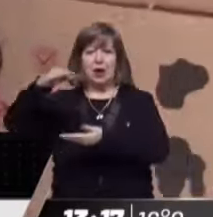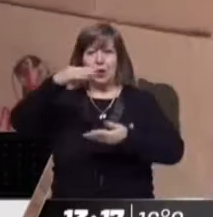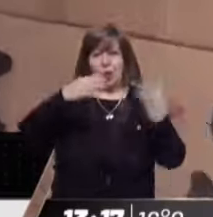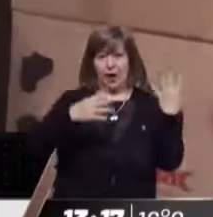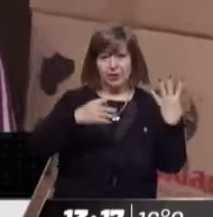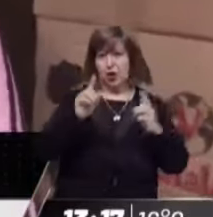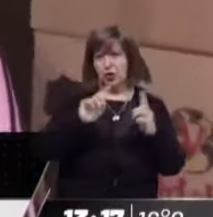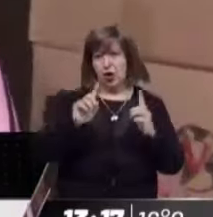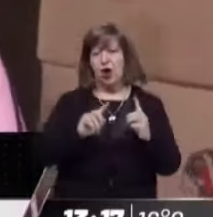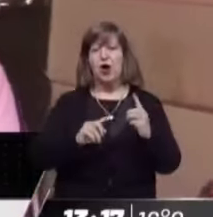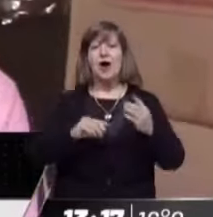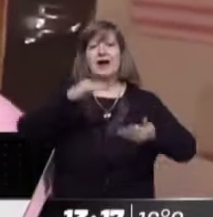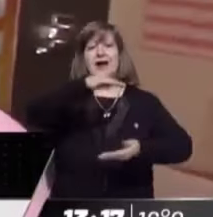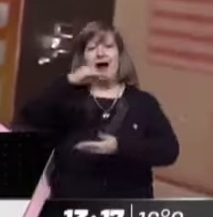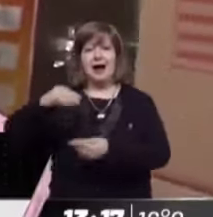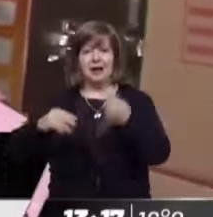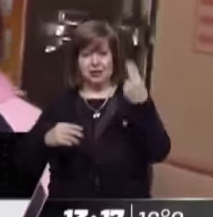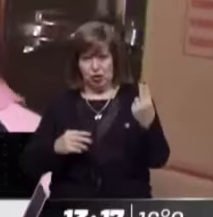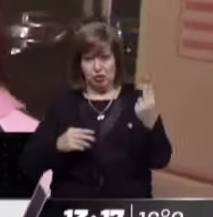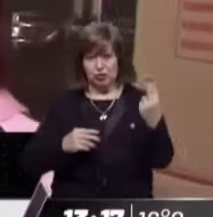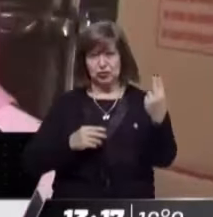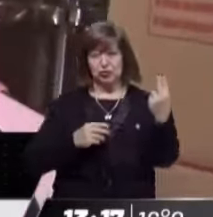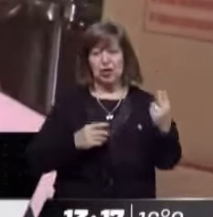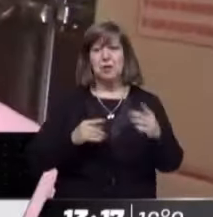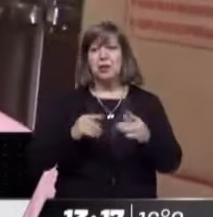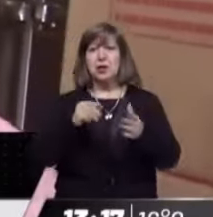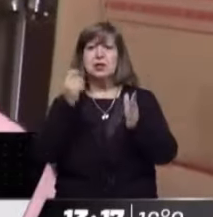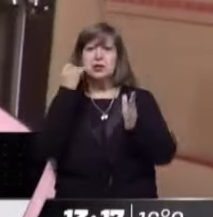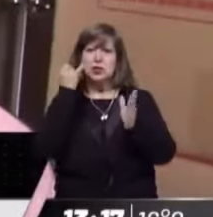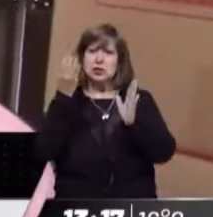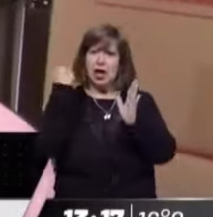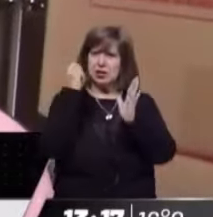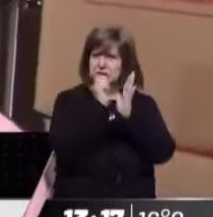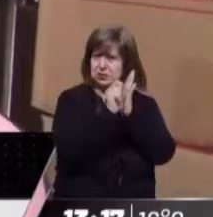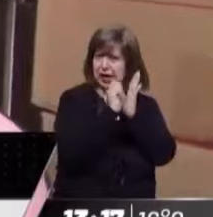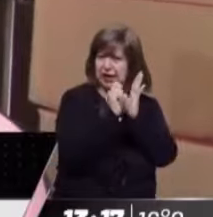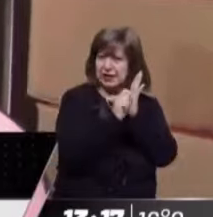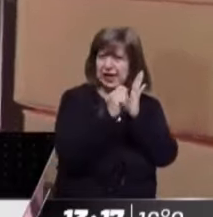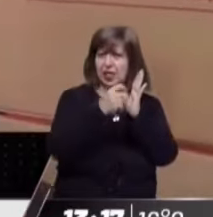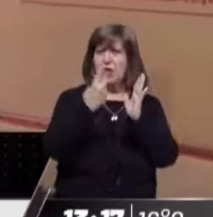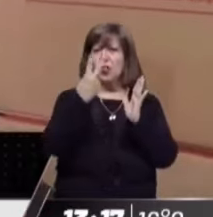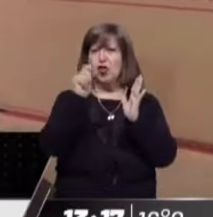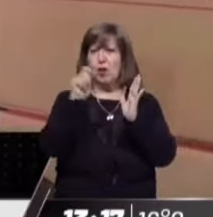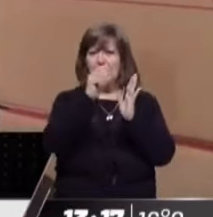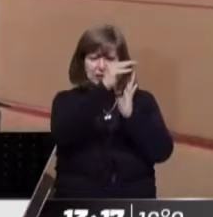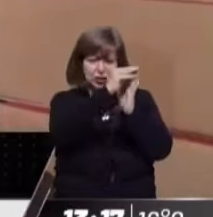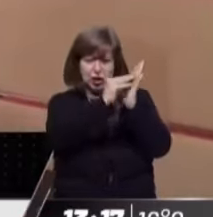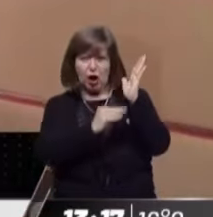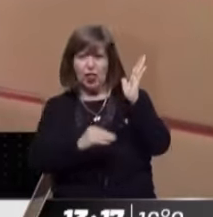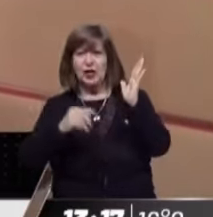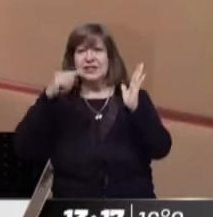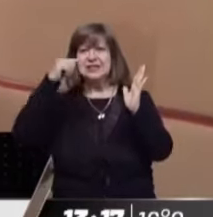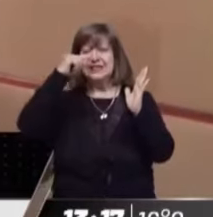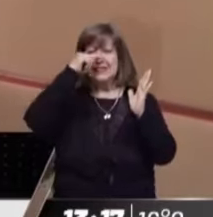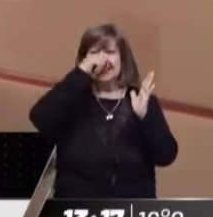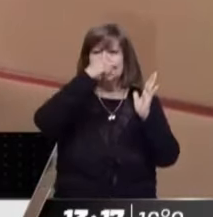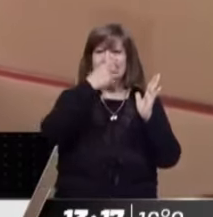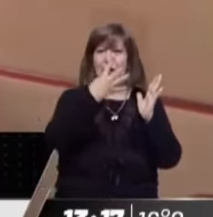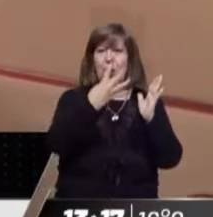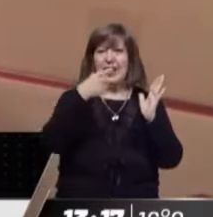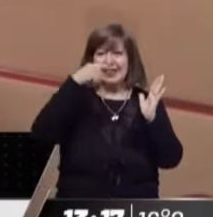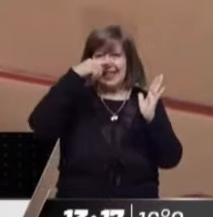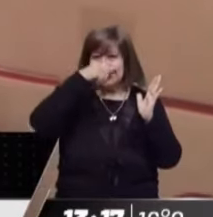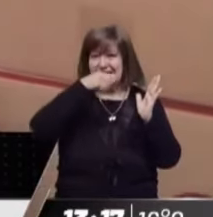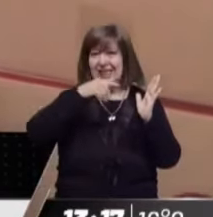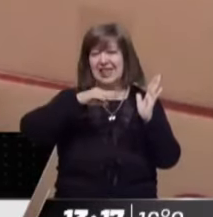eh tenemos eh registrados hasta hace aproximadamente dos meses eh 747 chicos